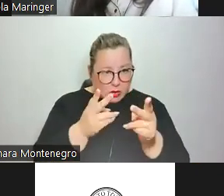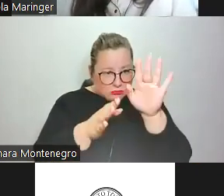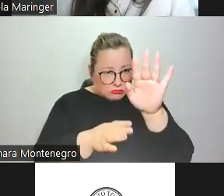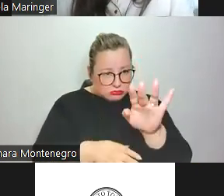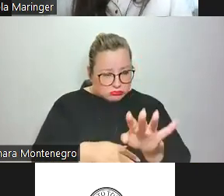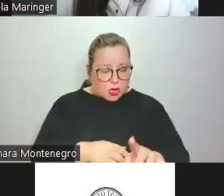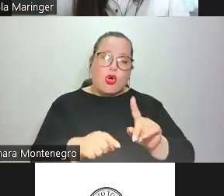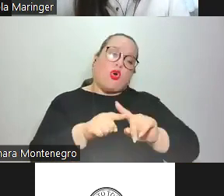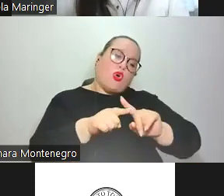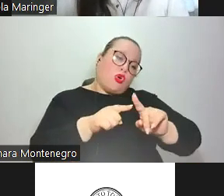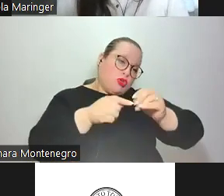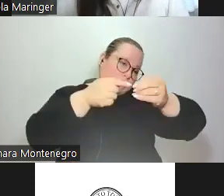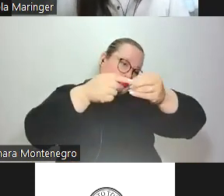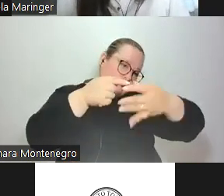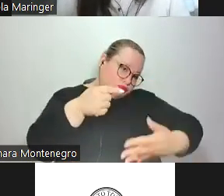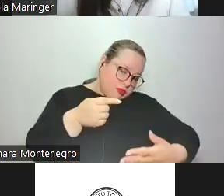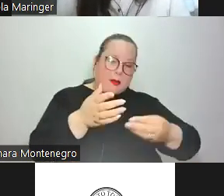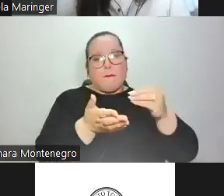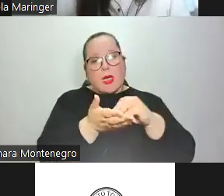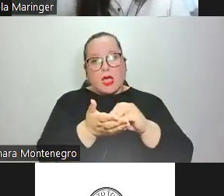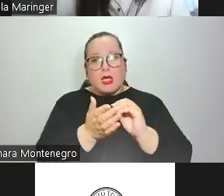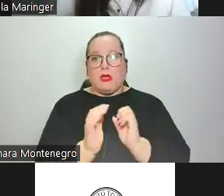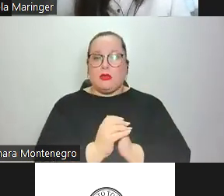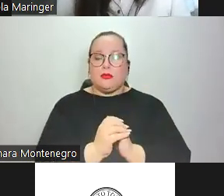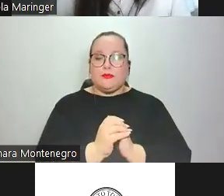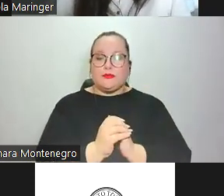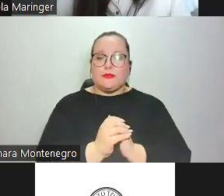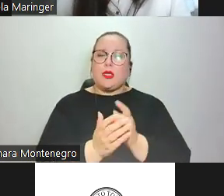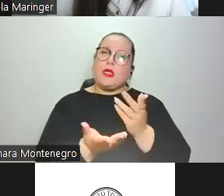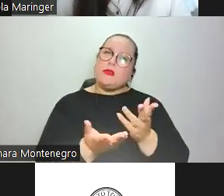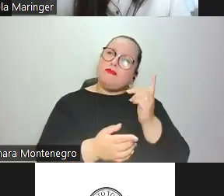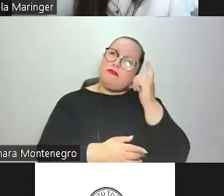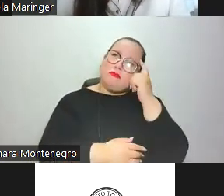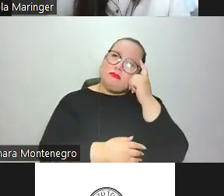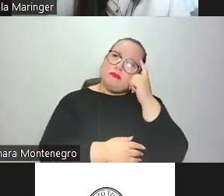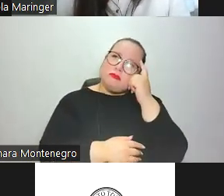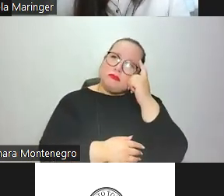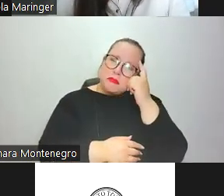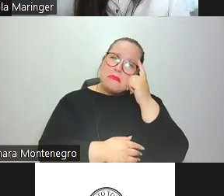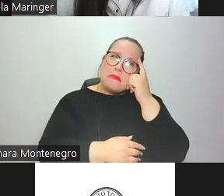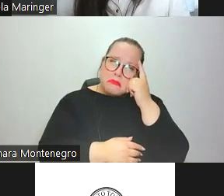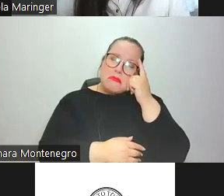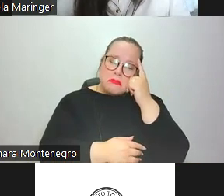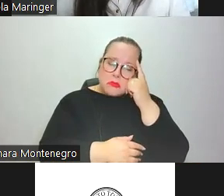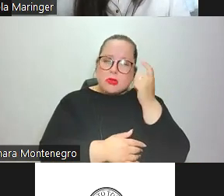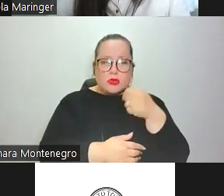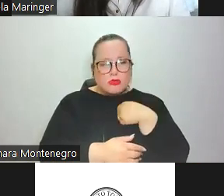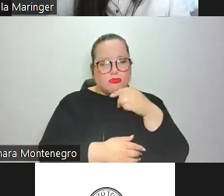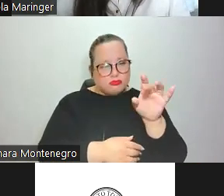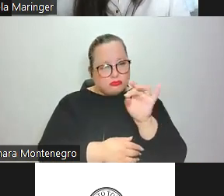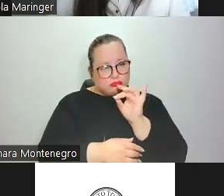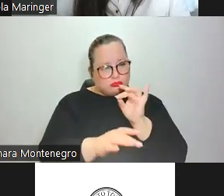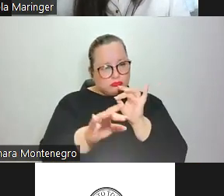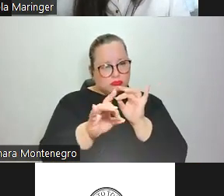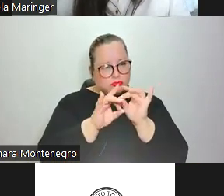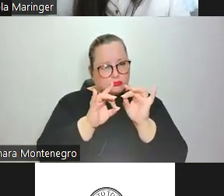componentes, porque esto no es lo único, ¿cierto? Hay muchos otros, empiezan como a tomar una forma y uno empieza a tener una dirección